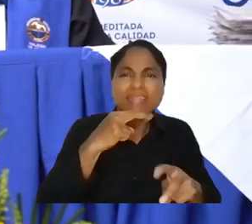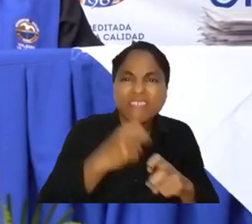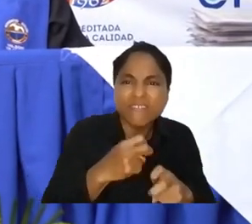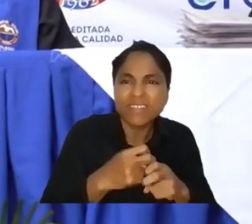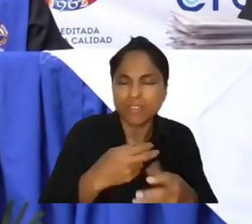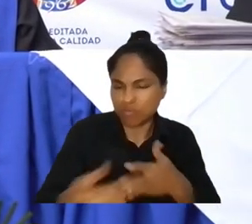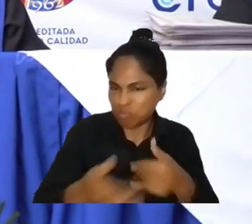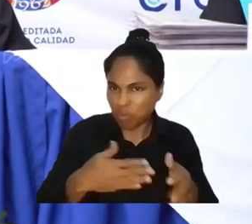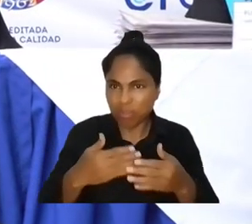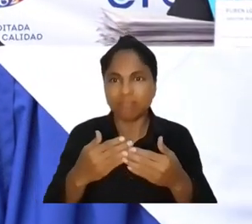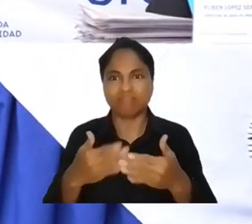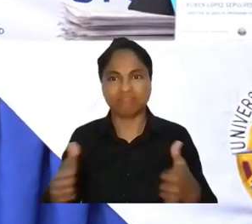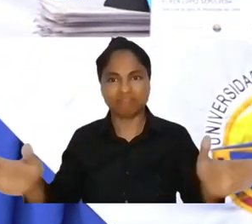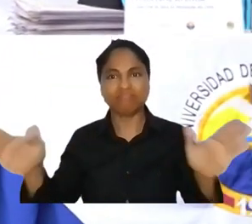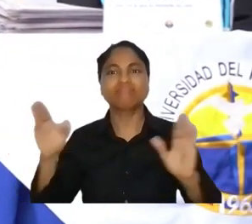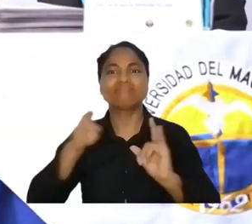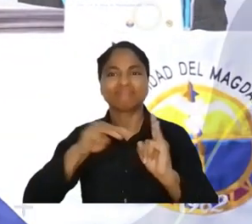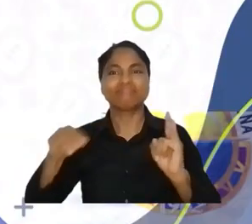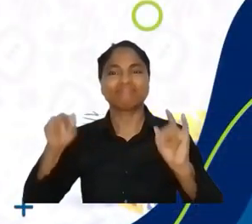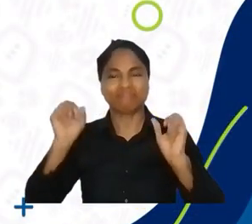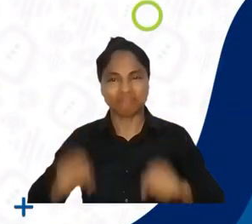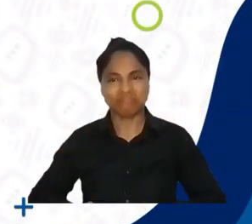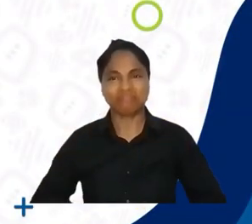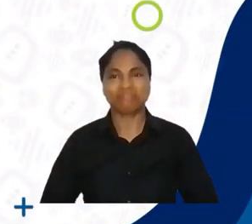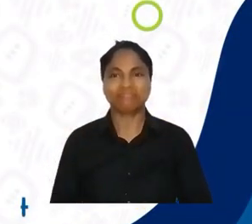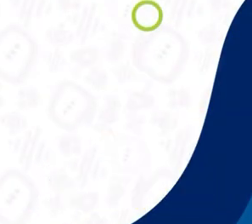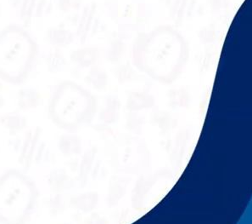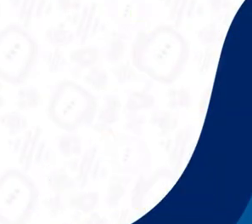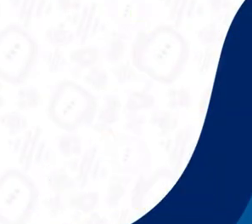muy difícil acceder a educación superior de alta